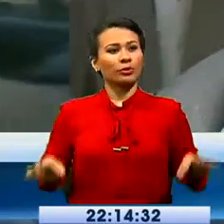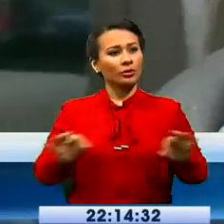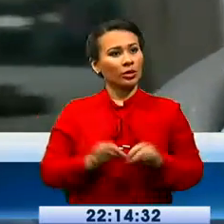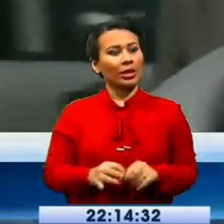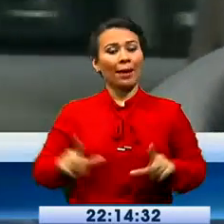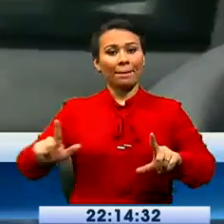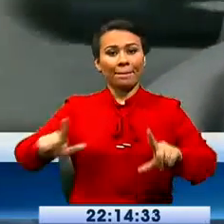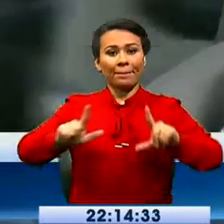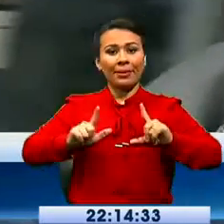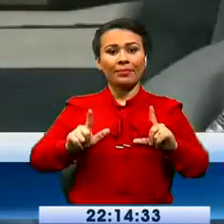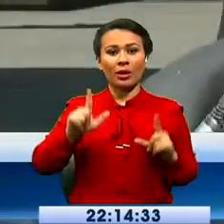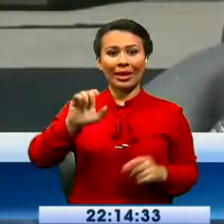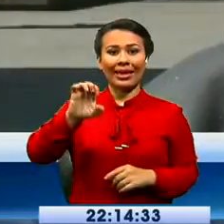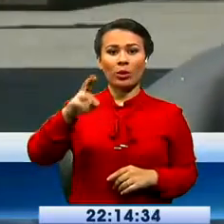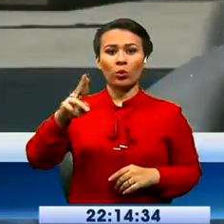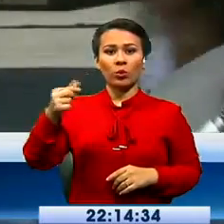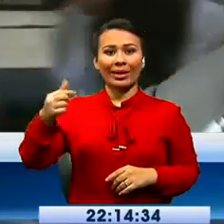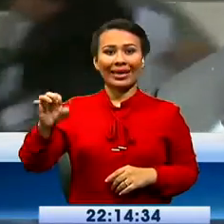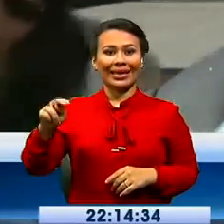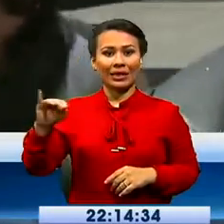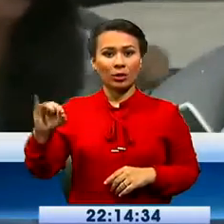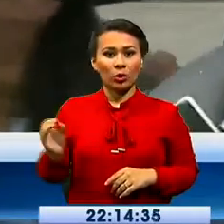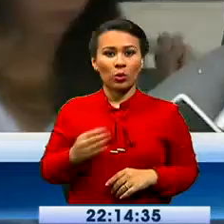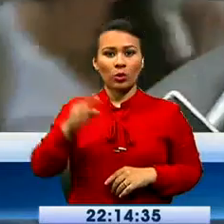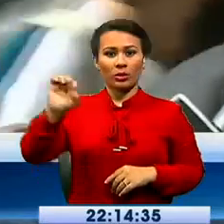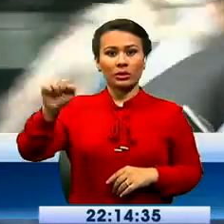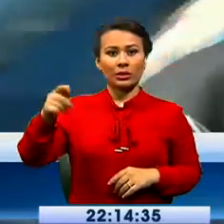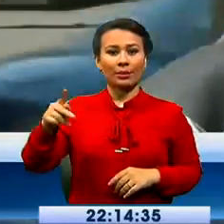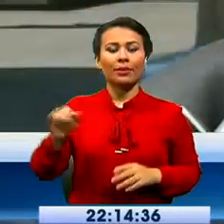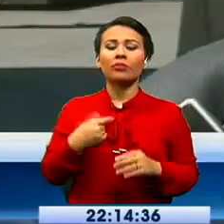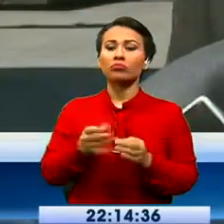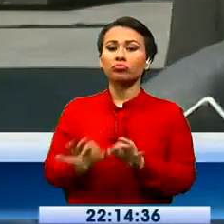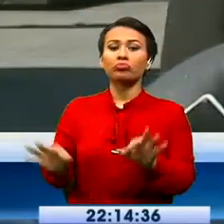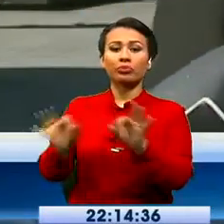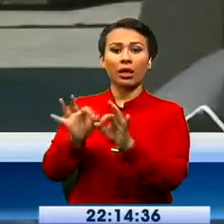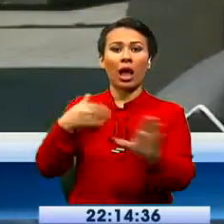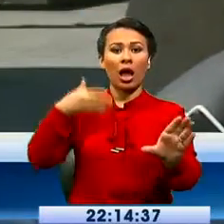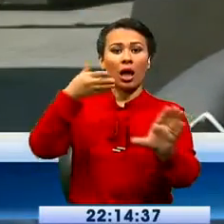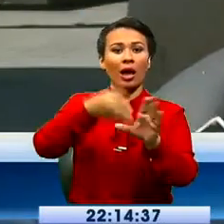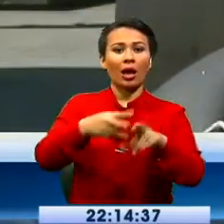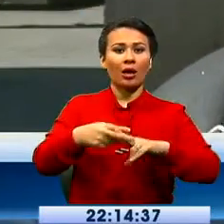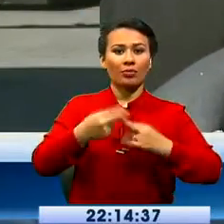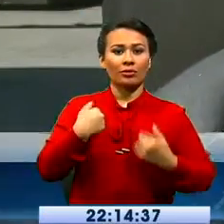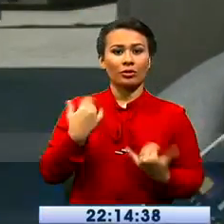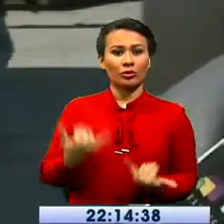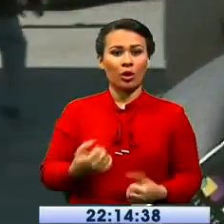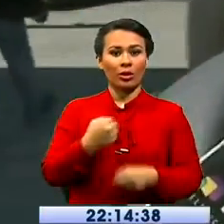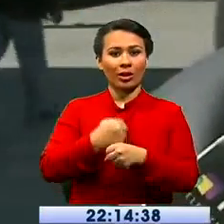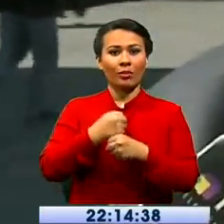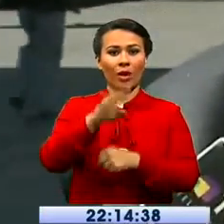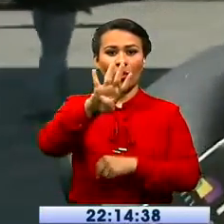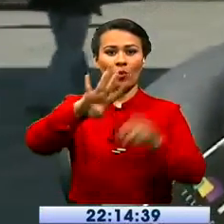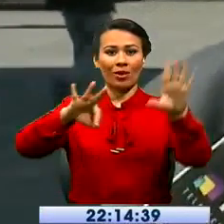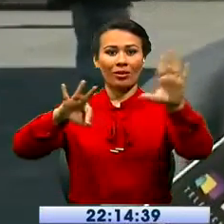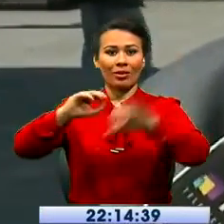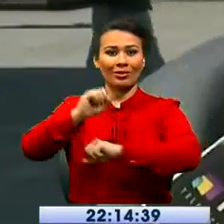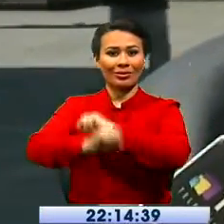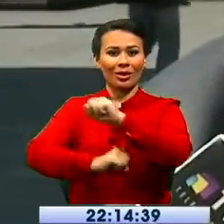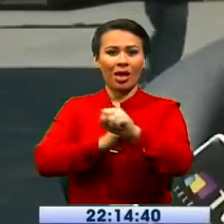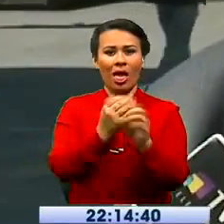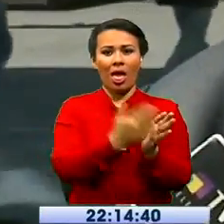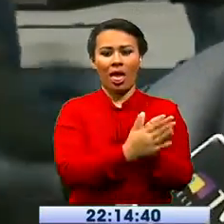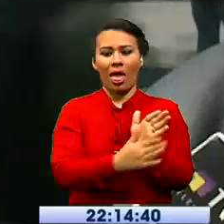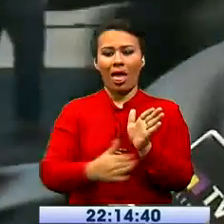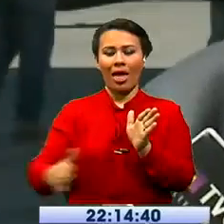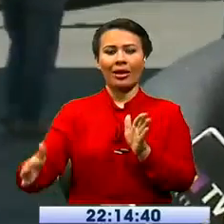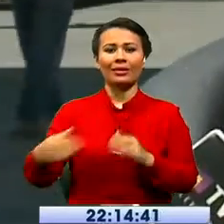premio Espejo es un punto de partida. Es también un punto de llegada porque estoy trabajando ya 48 años en el terreno